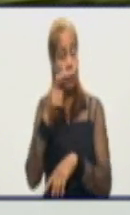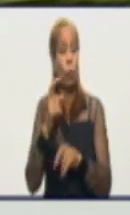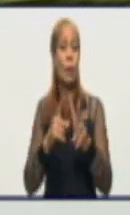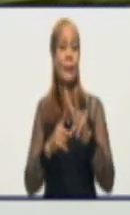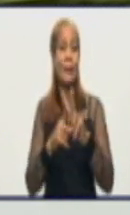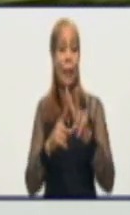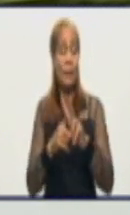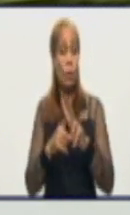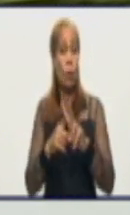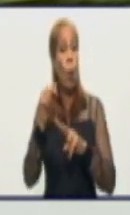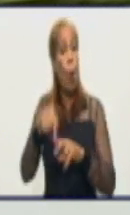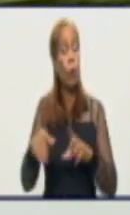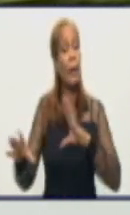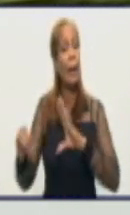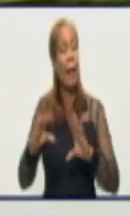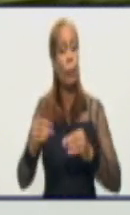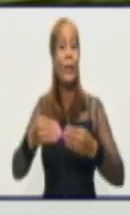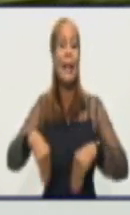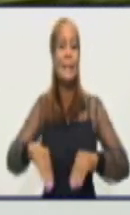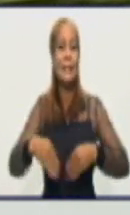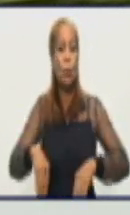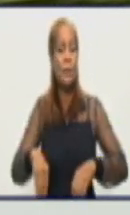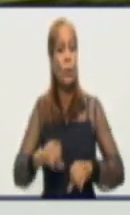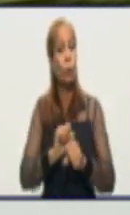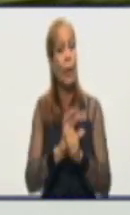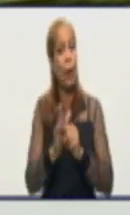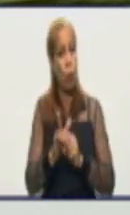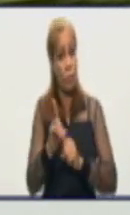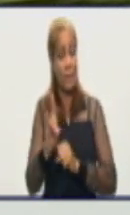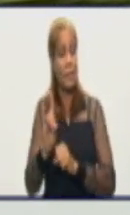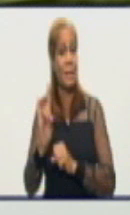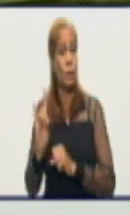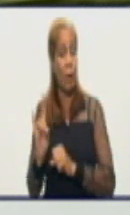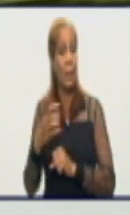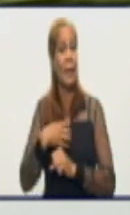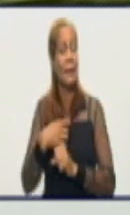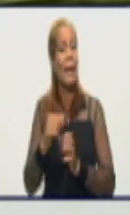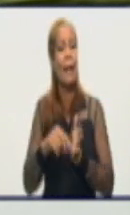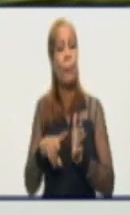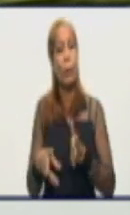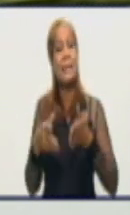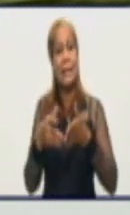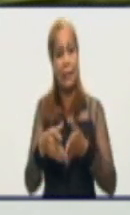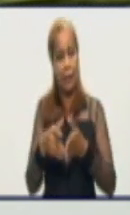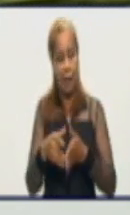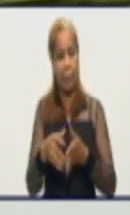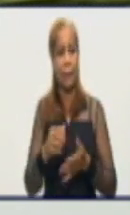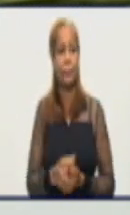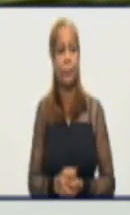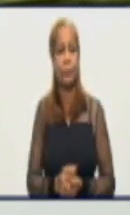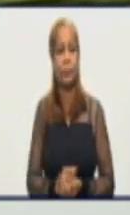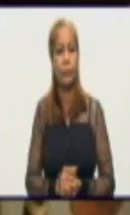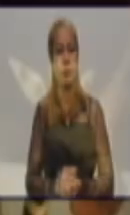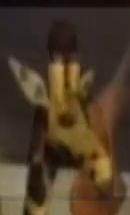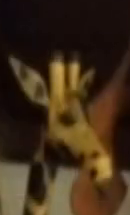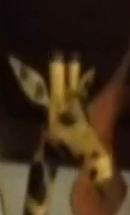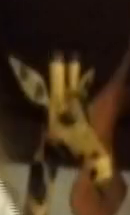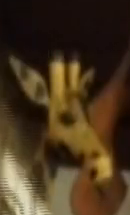sobre la situación epidemiológica que tiene la provincia de Granma relacionada con la COVID-19.